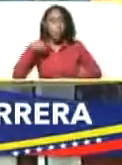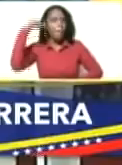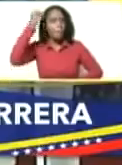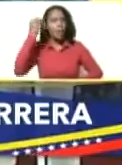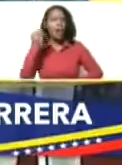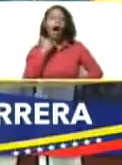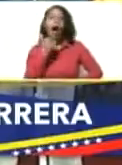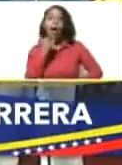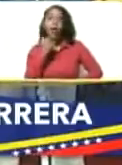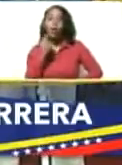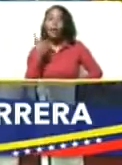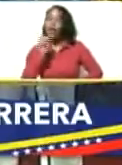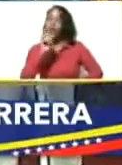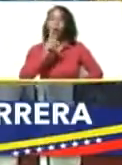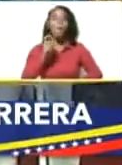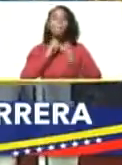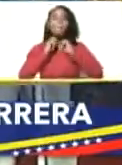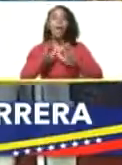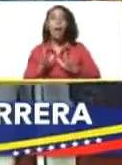alguien no había perdido